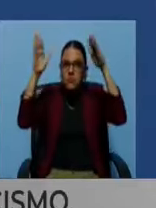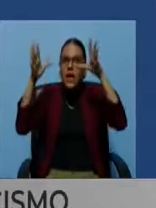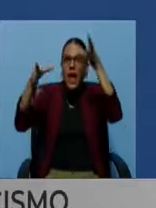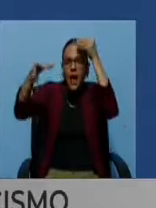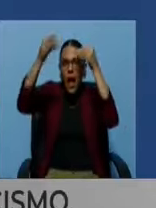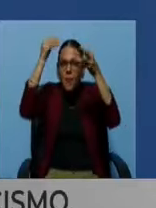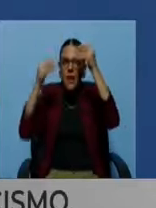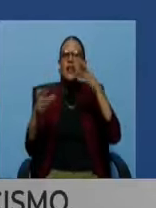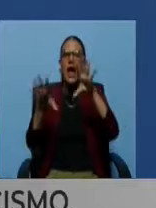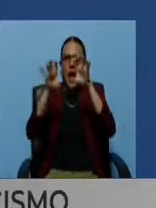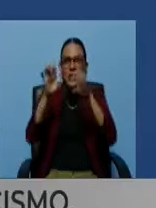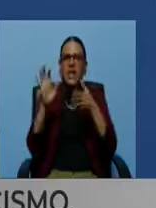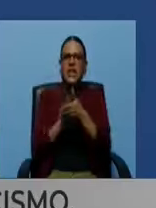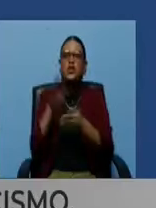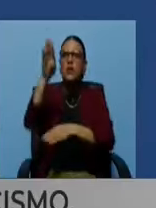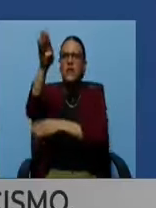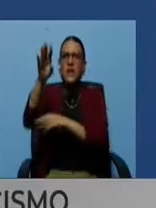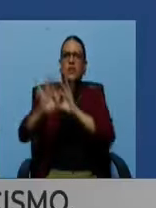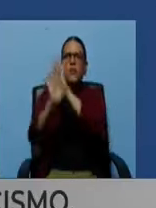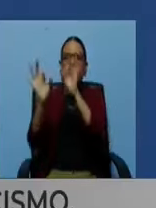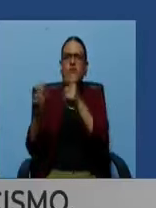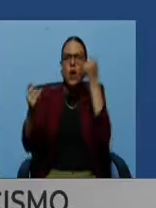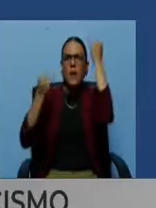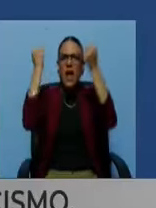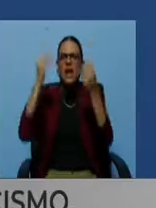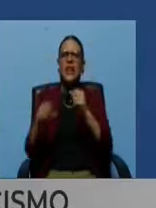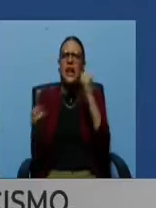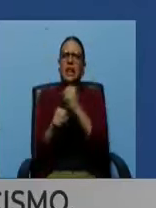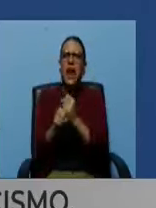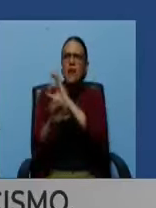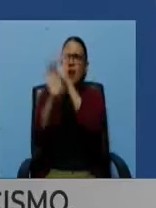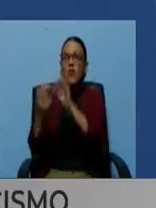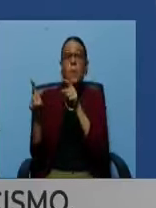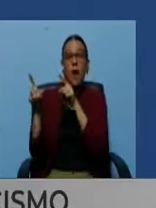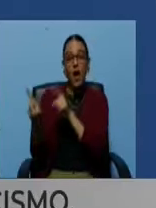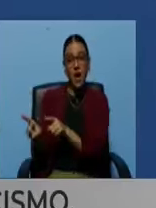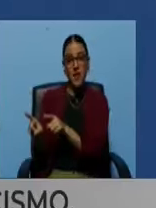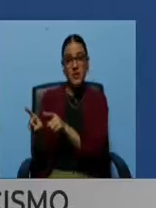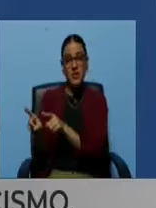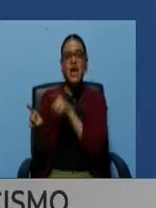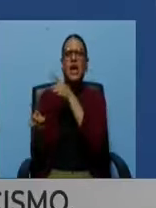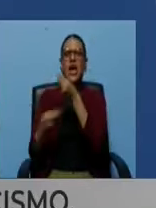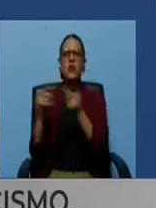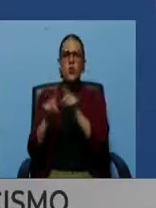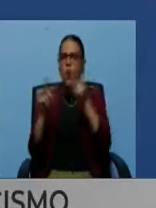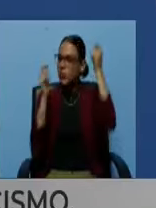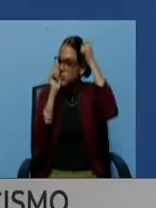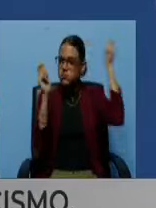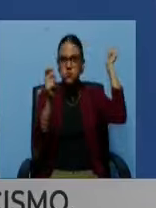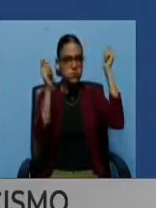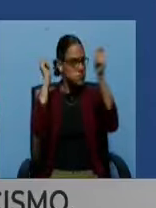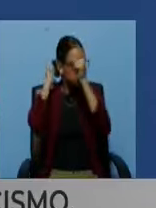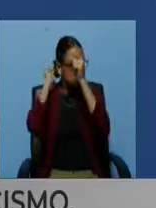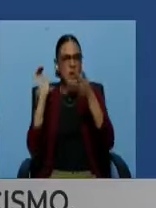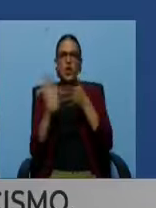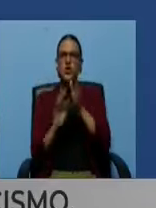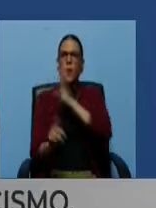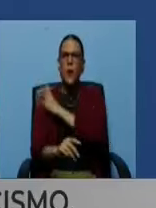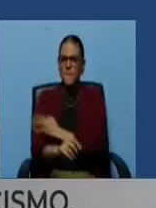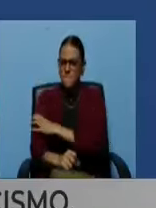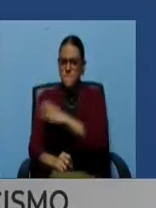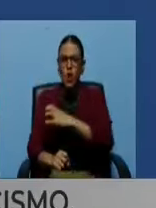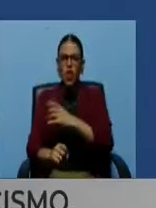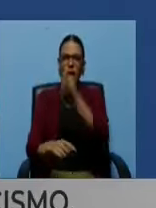fascismo, de qué se trata el sionismo, y cómo detrás del sionismo está enmascarado el poder de